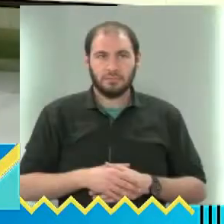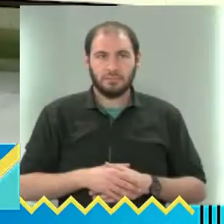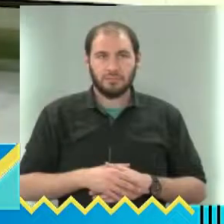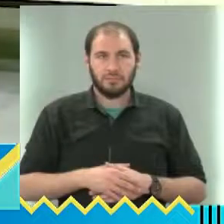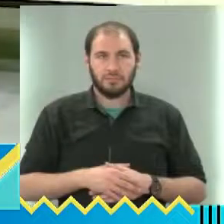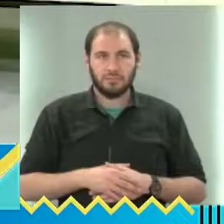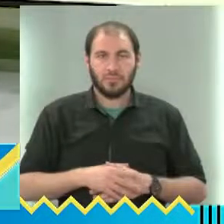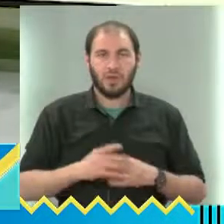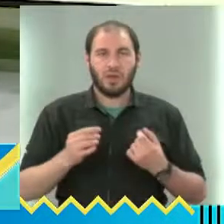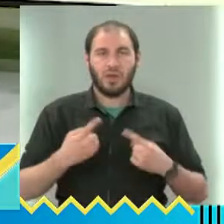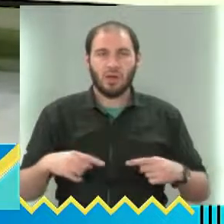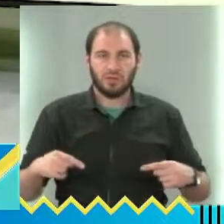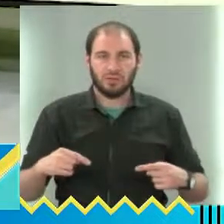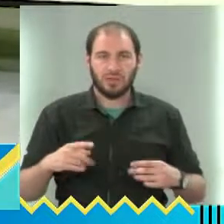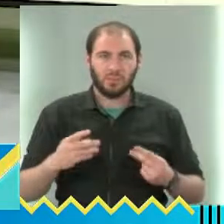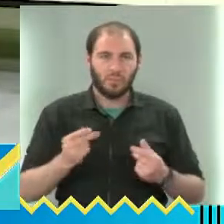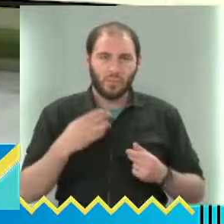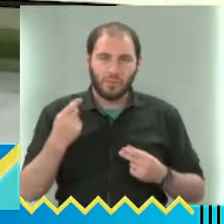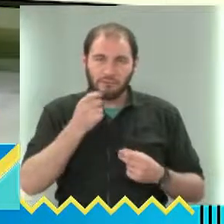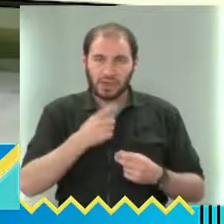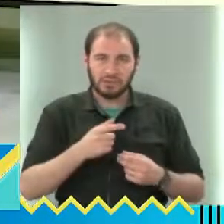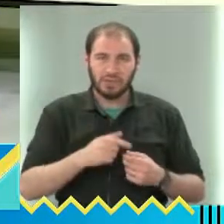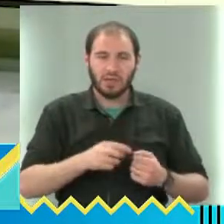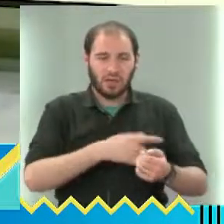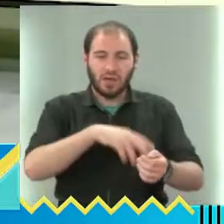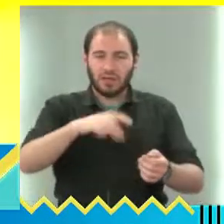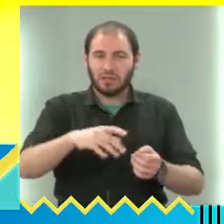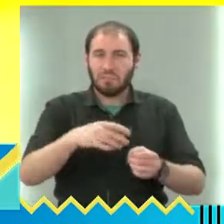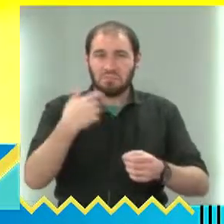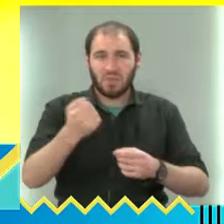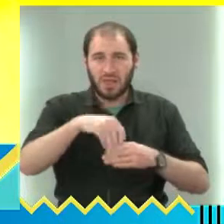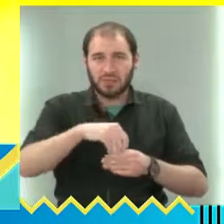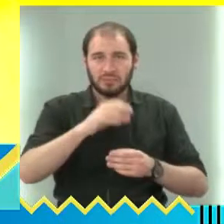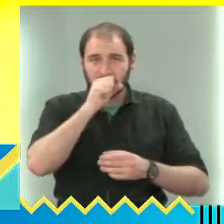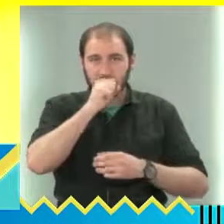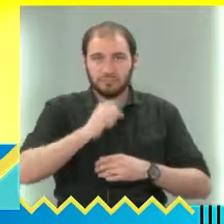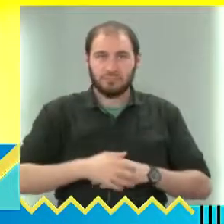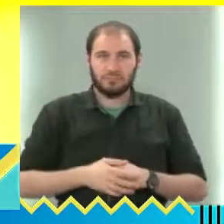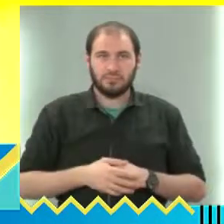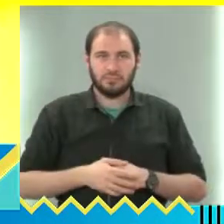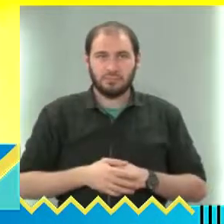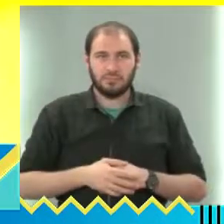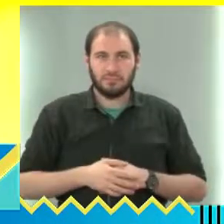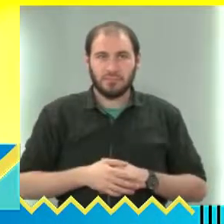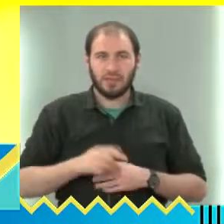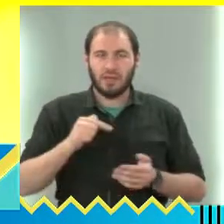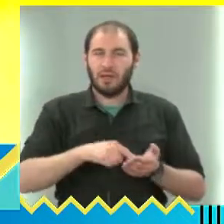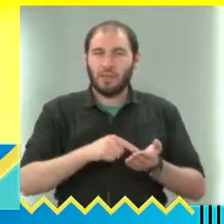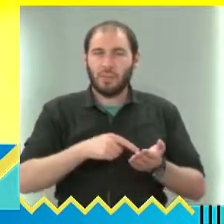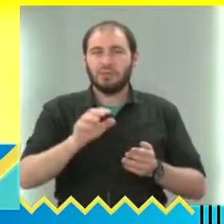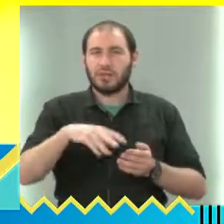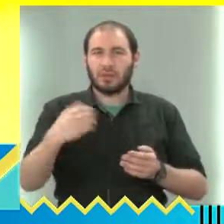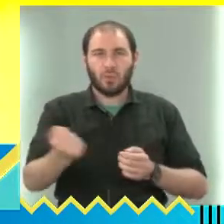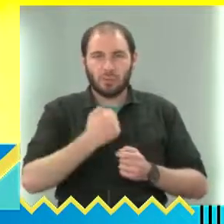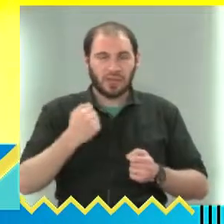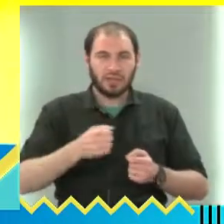un elemento tan sencillo, digamos, un hemocomponente tan sencillo y silencioso, que es fundamental para que